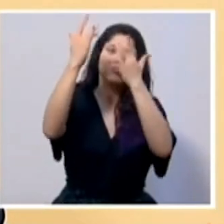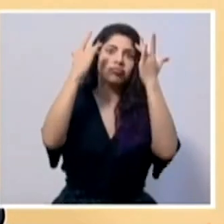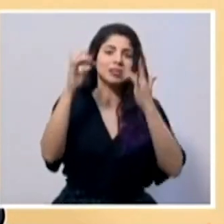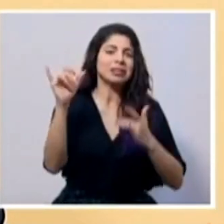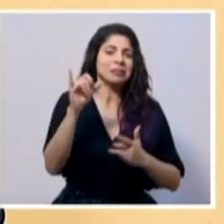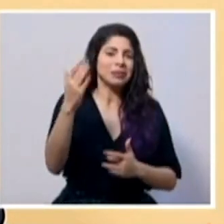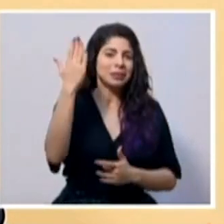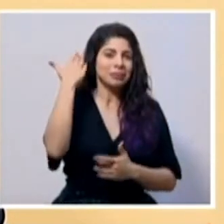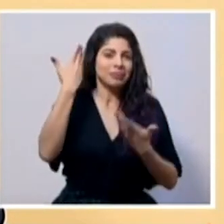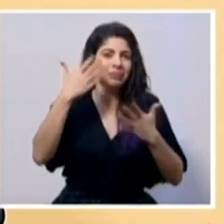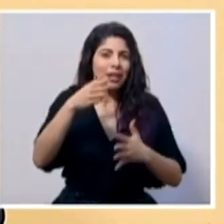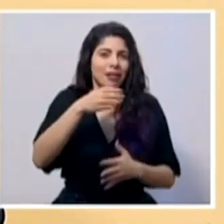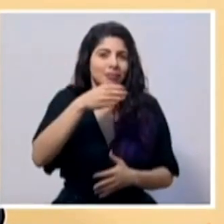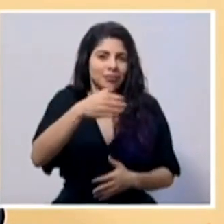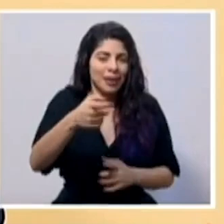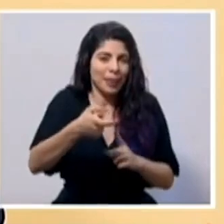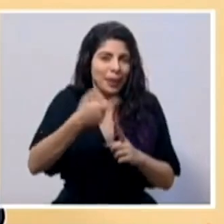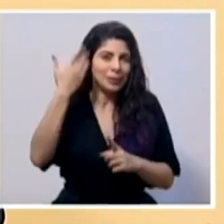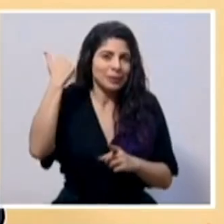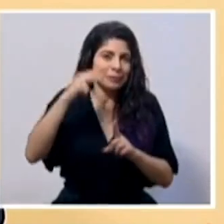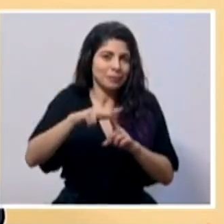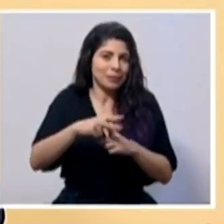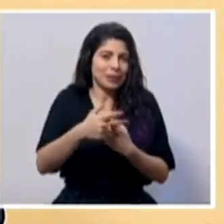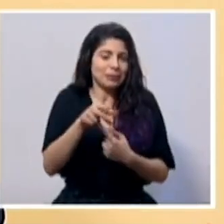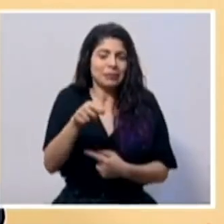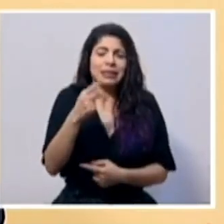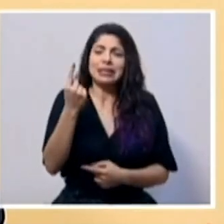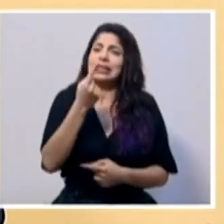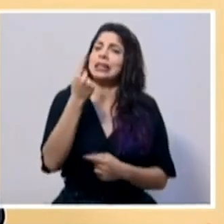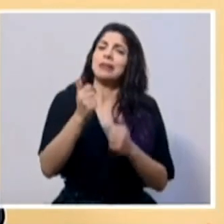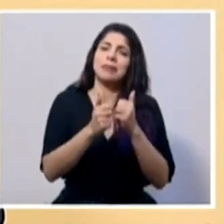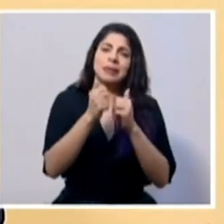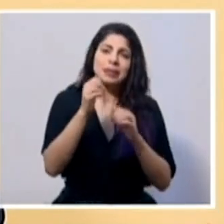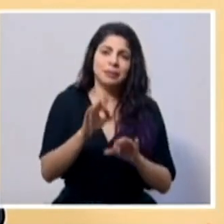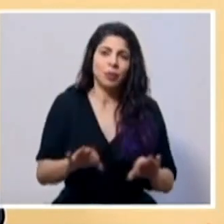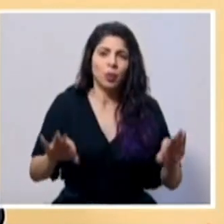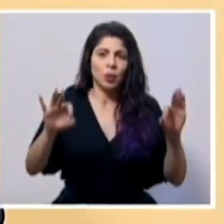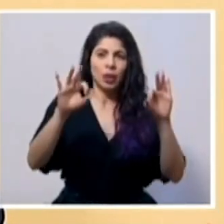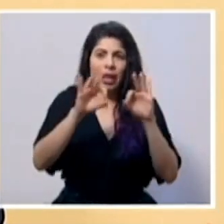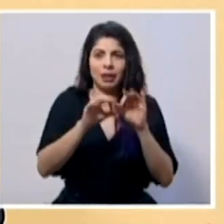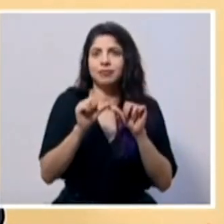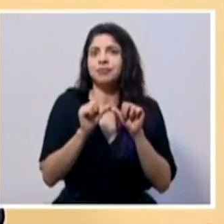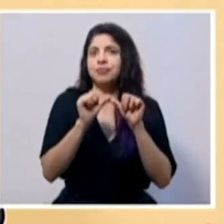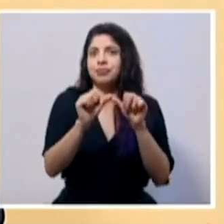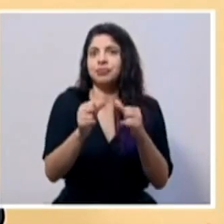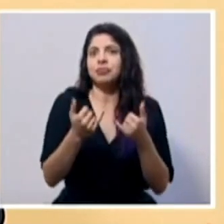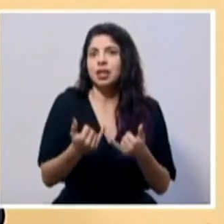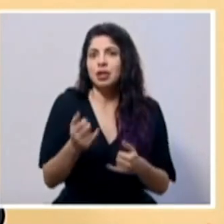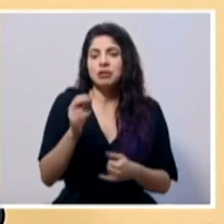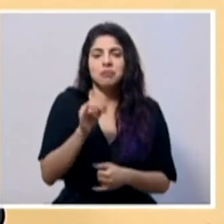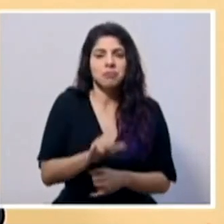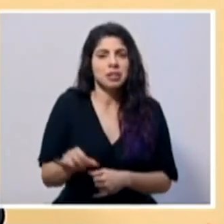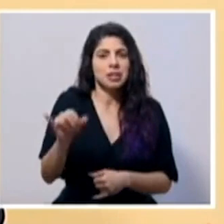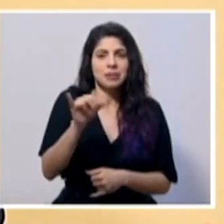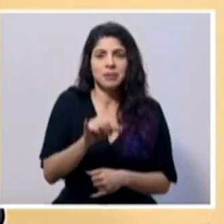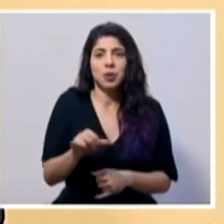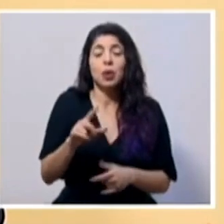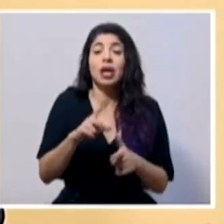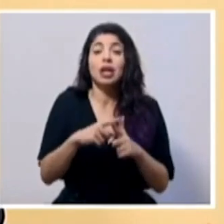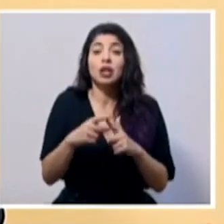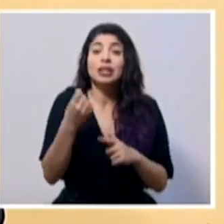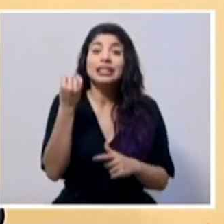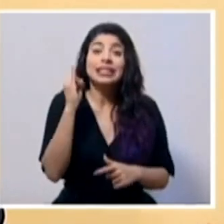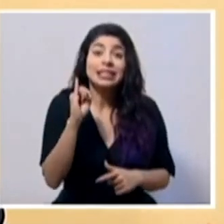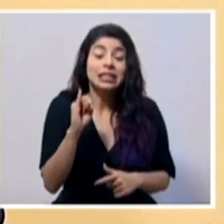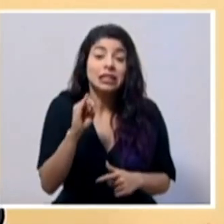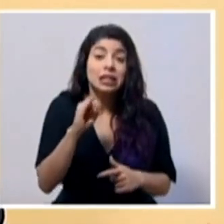que hemos venido recomendando desde un inicio. Eso siempre se ha convertido en uno de los puntos más importantes y sigue siéndolo en este momento. Entonces, en la medida de lo posible, que todos